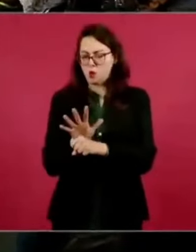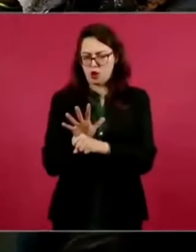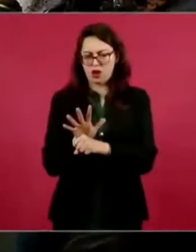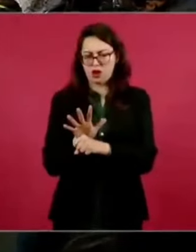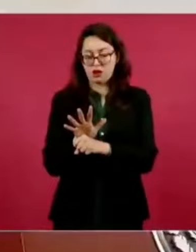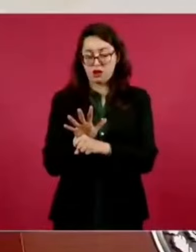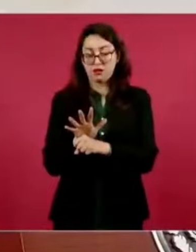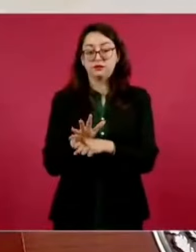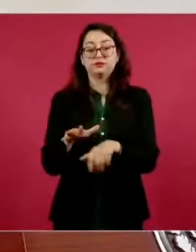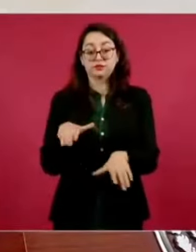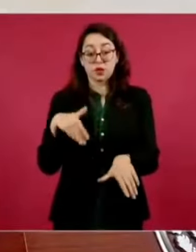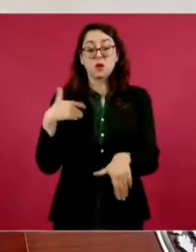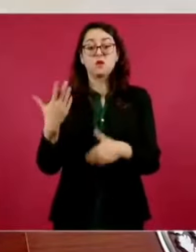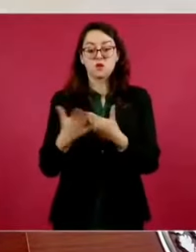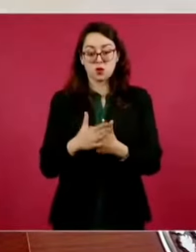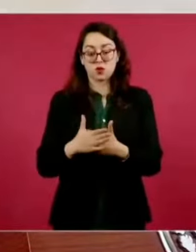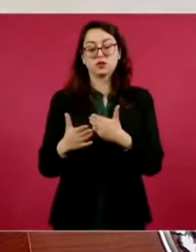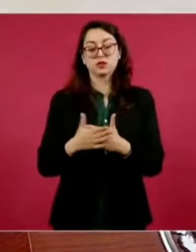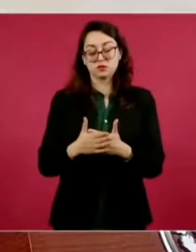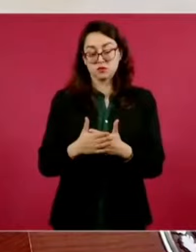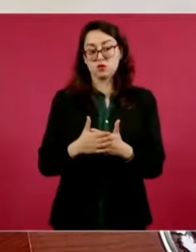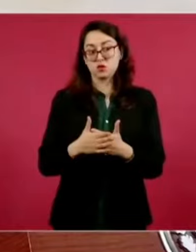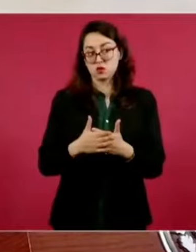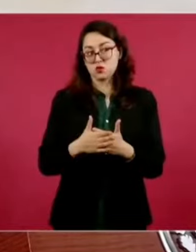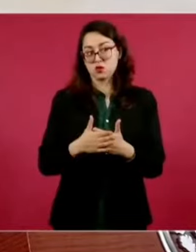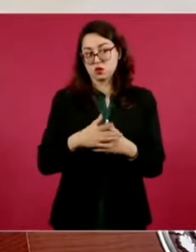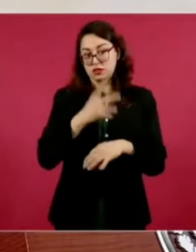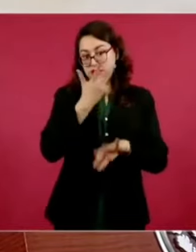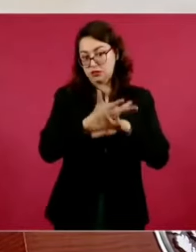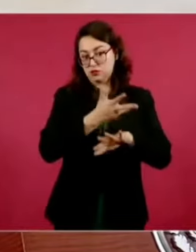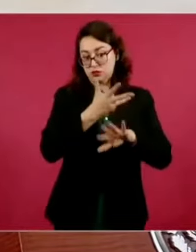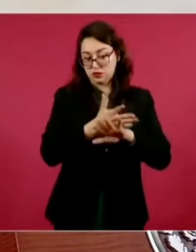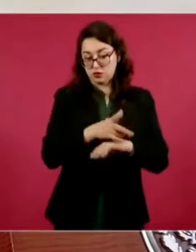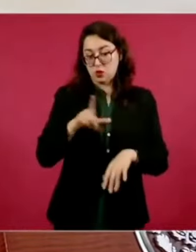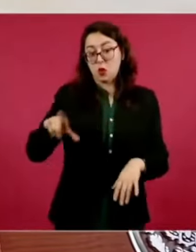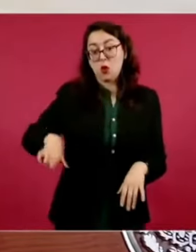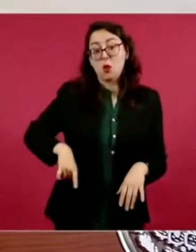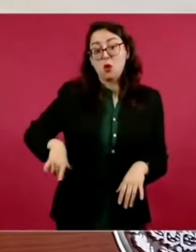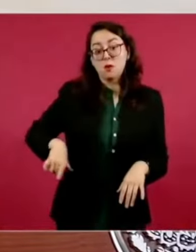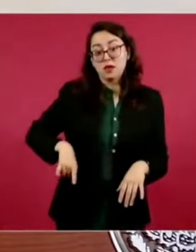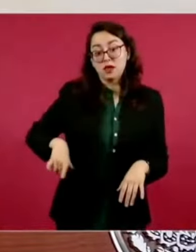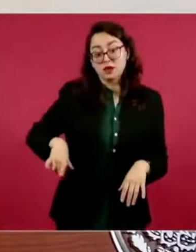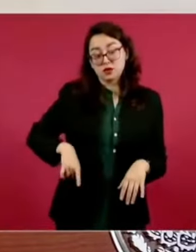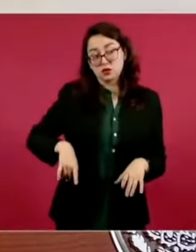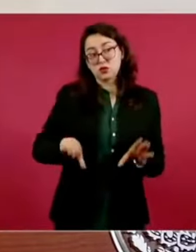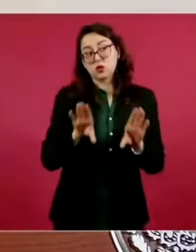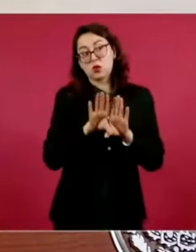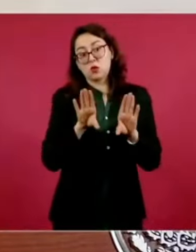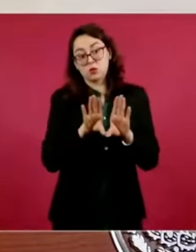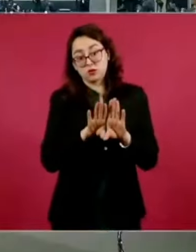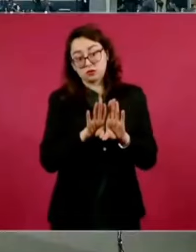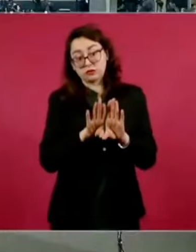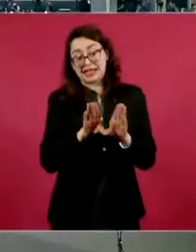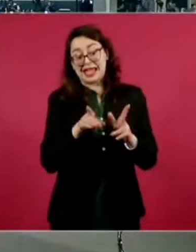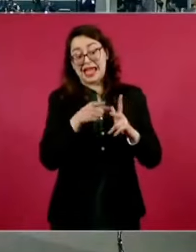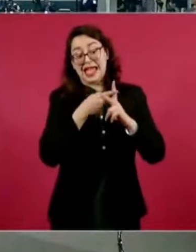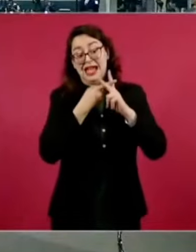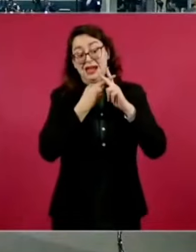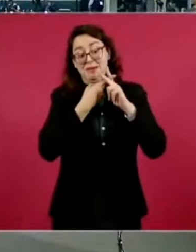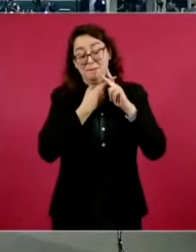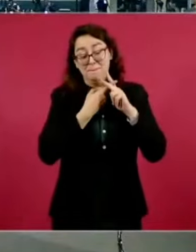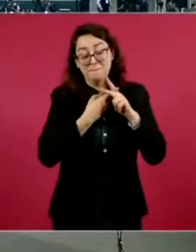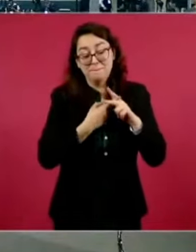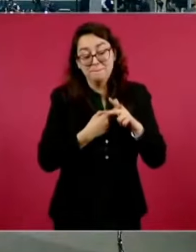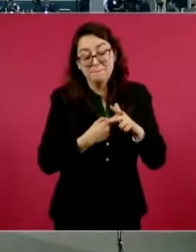con el nuevo gobierno de Estados Unidos, a la entrada del nuevo gobierno, por